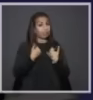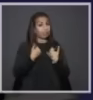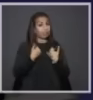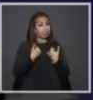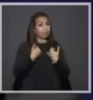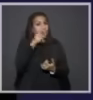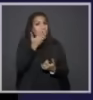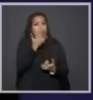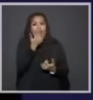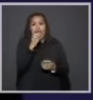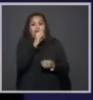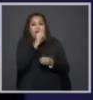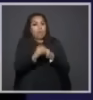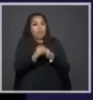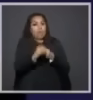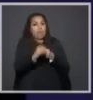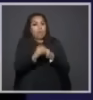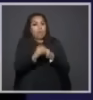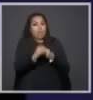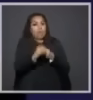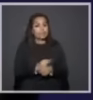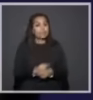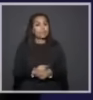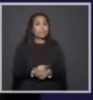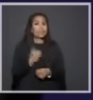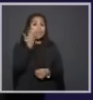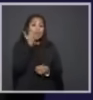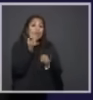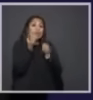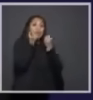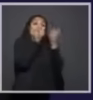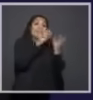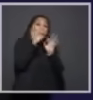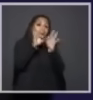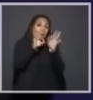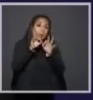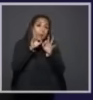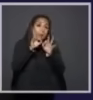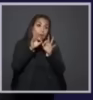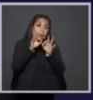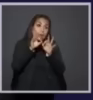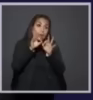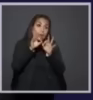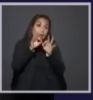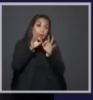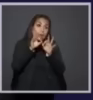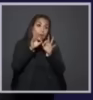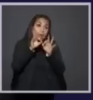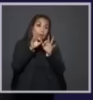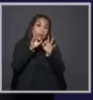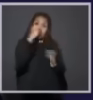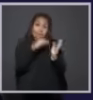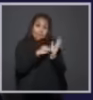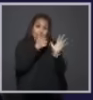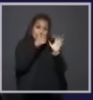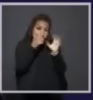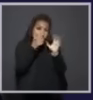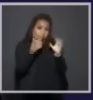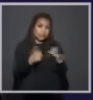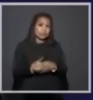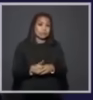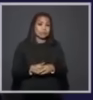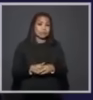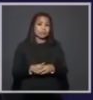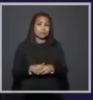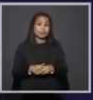oportunidad. Bueno, darles trabajo como aprendices, pagándoles 3,600 pesos mensuales, o